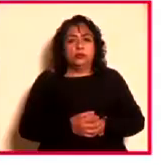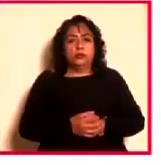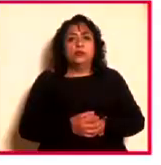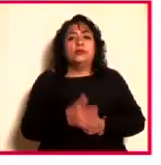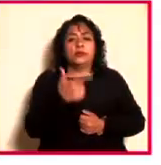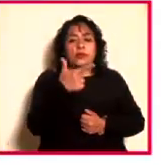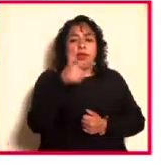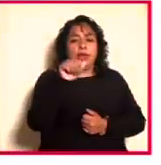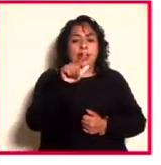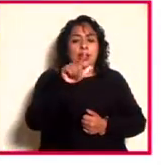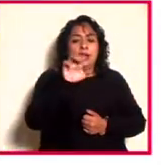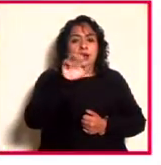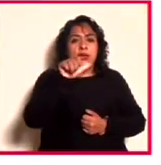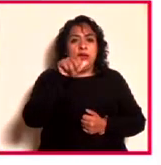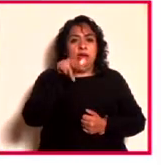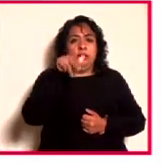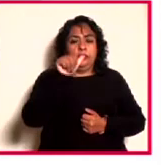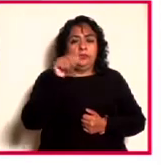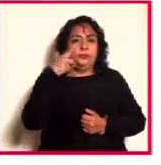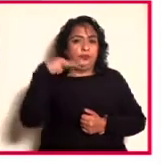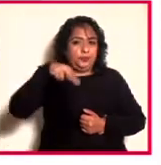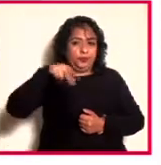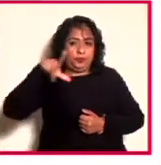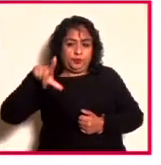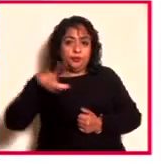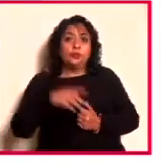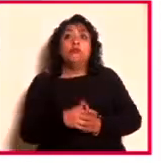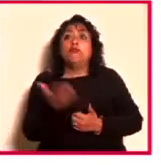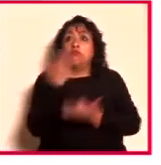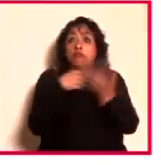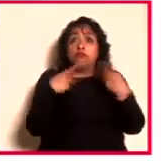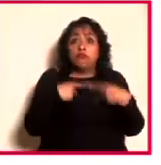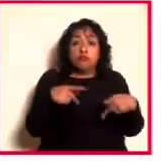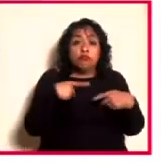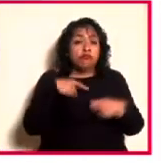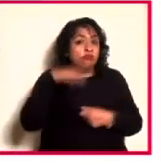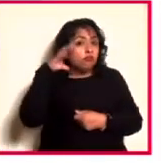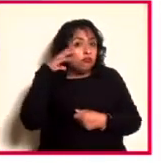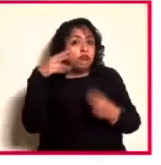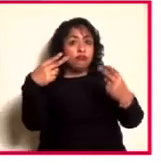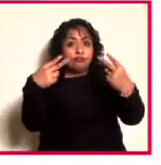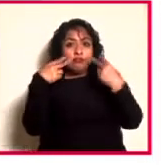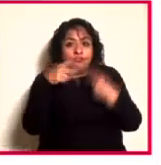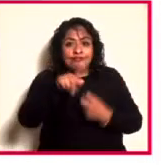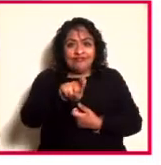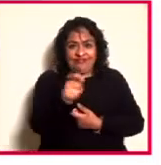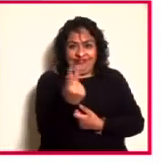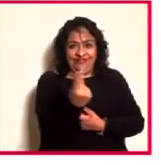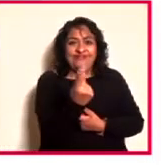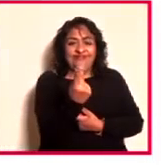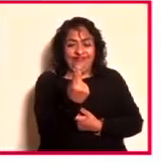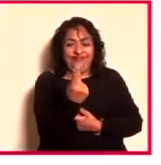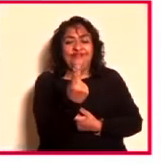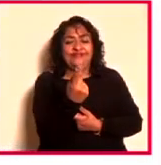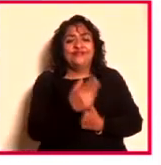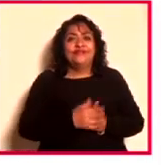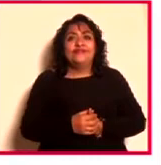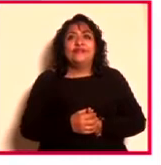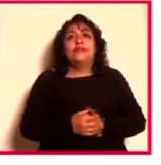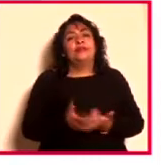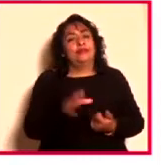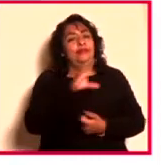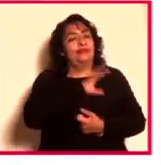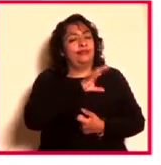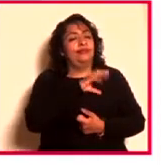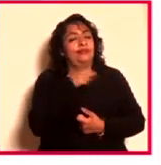Galeana, Nuevo León. A todas las personas que escuchan y ven el Canal 22, con mucho cariño les voy a